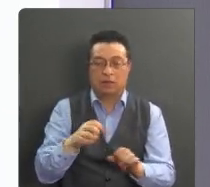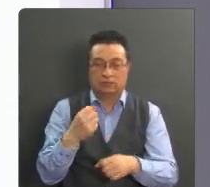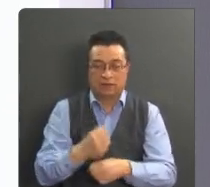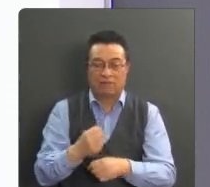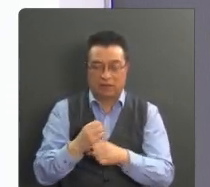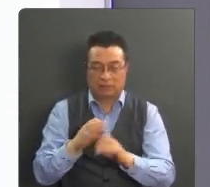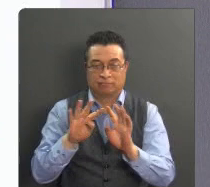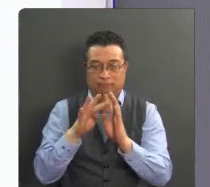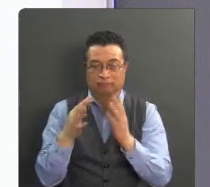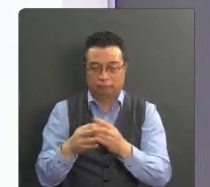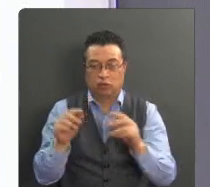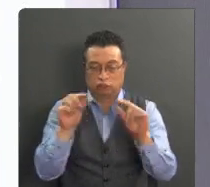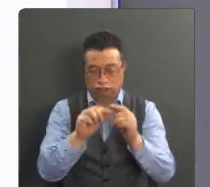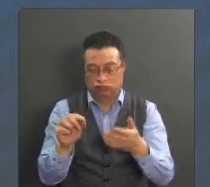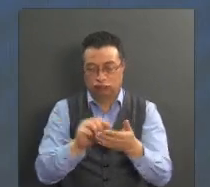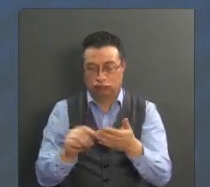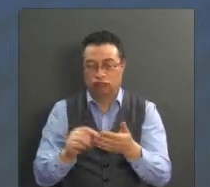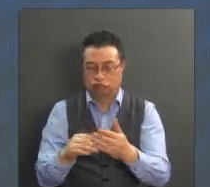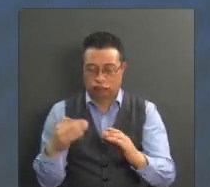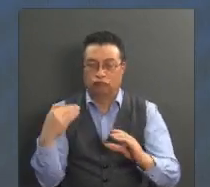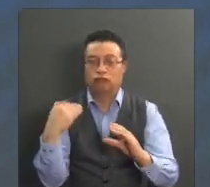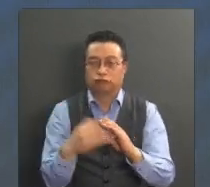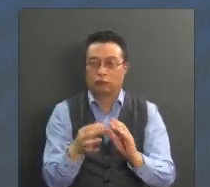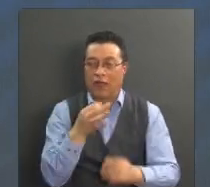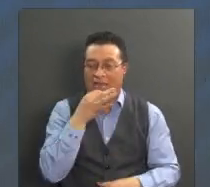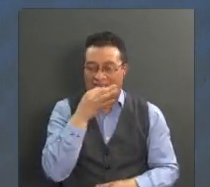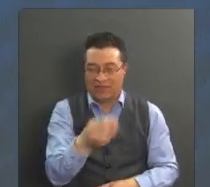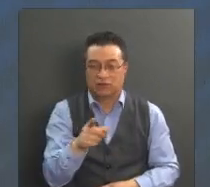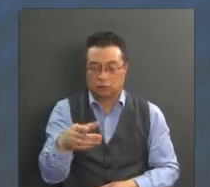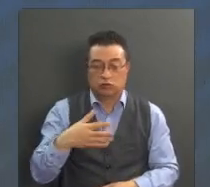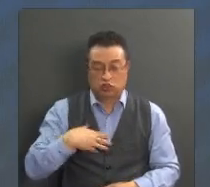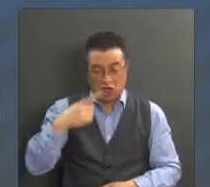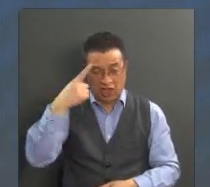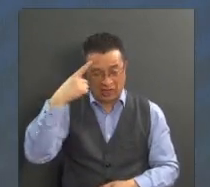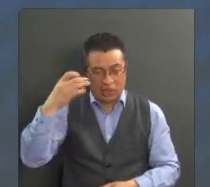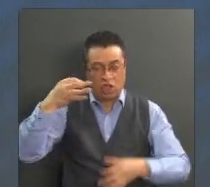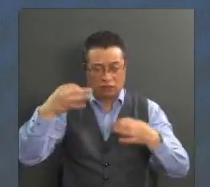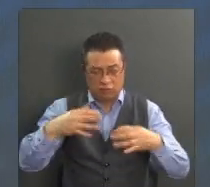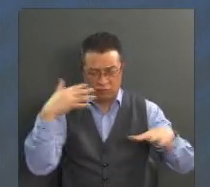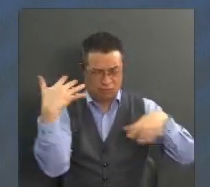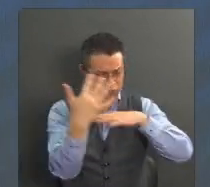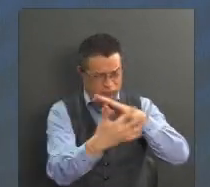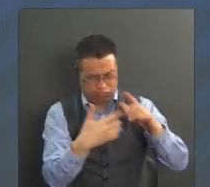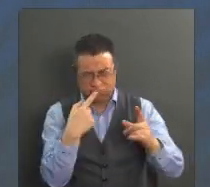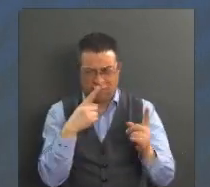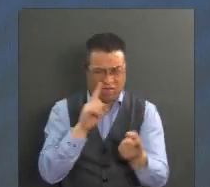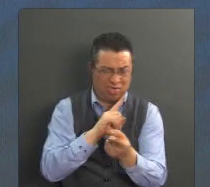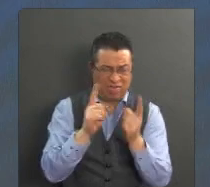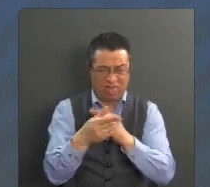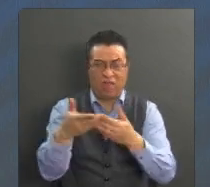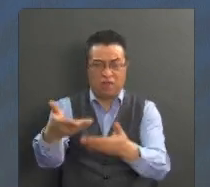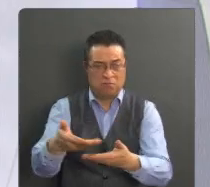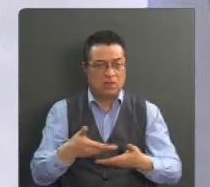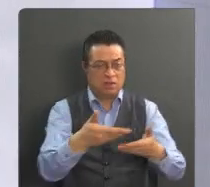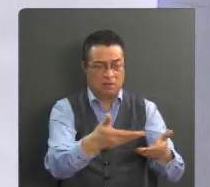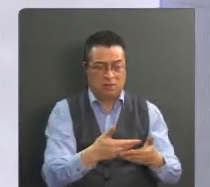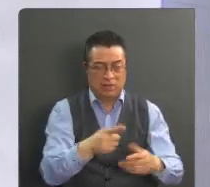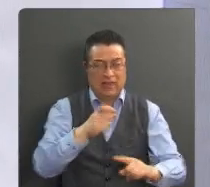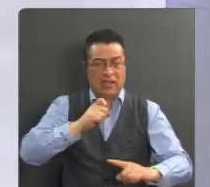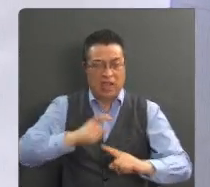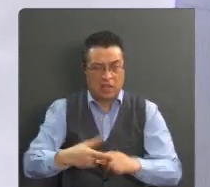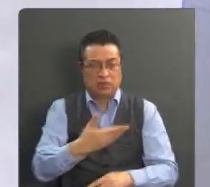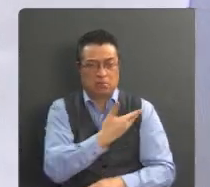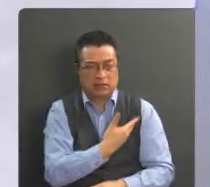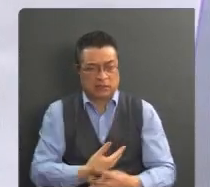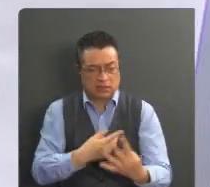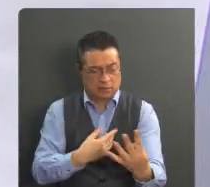En varios párrafos de su carta también lo menciona. Dice, creo que la forma confusa y contradictoria en que se invitó a la y los expresidentes